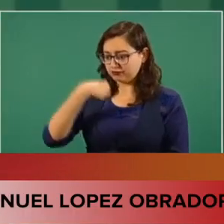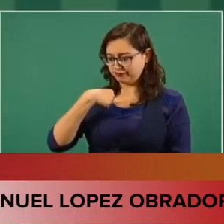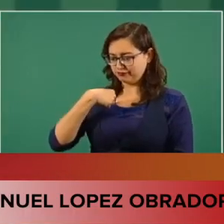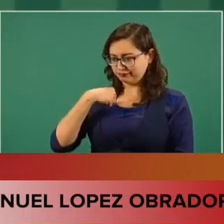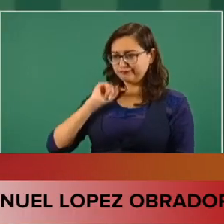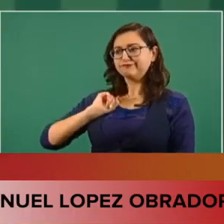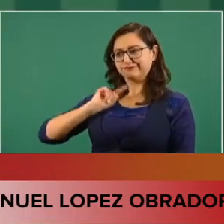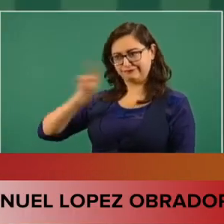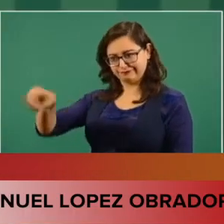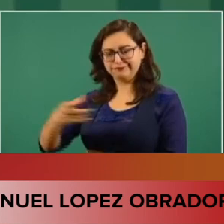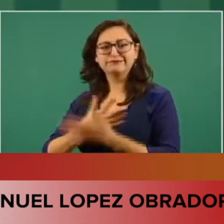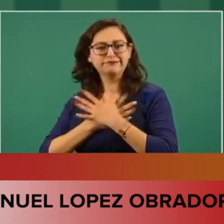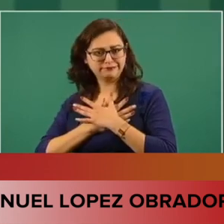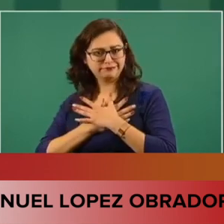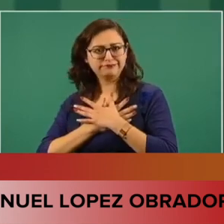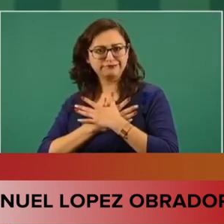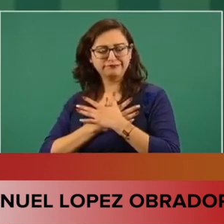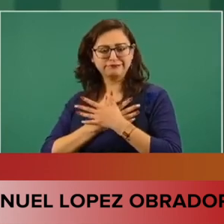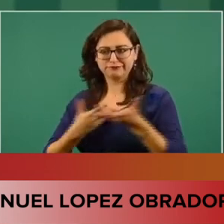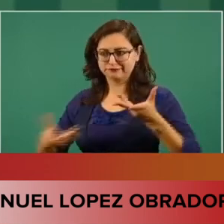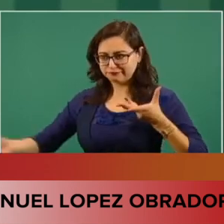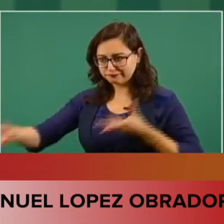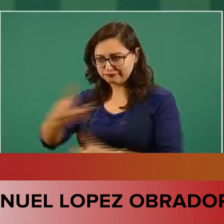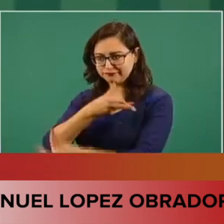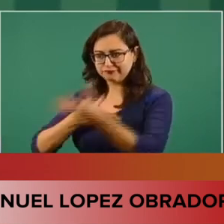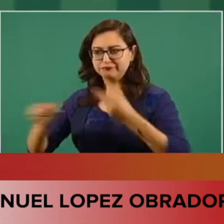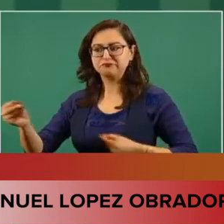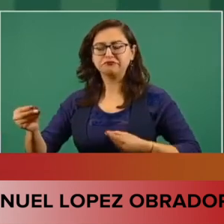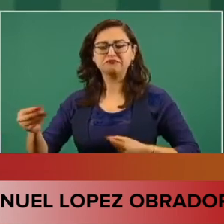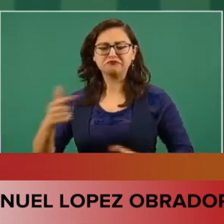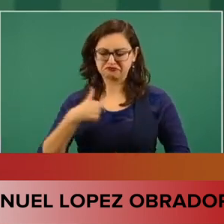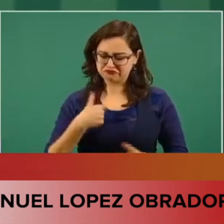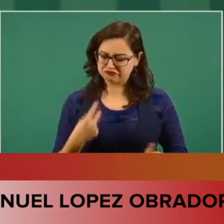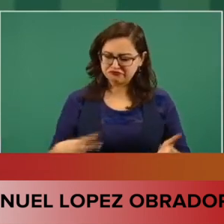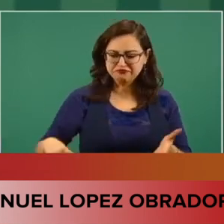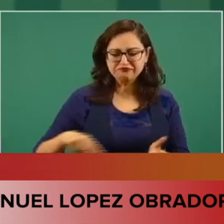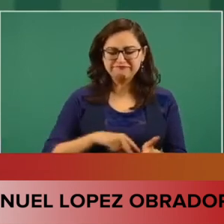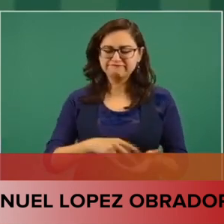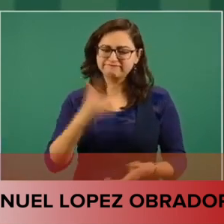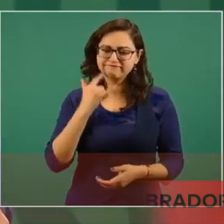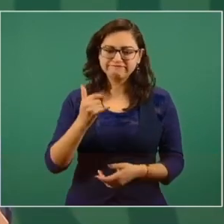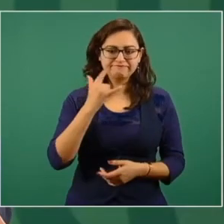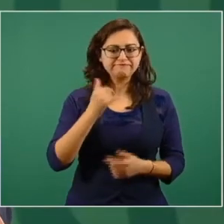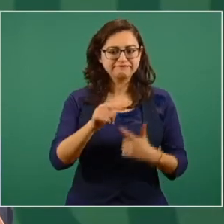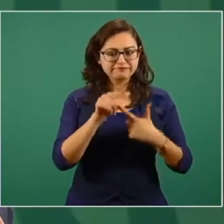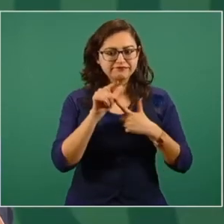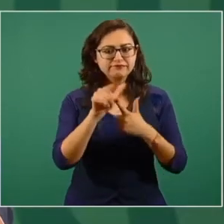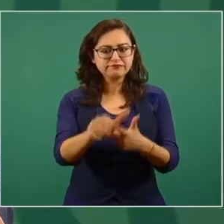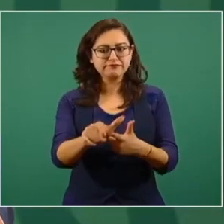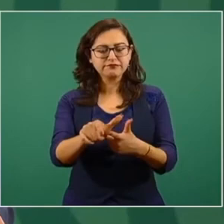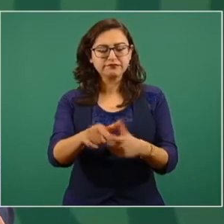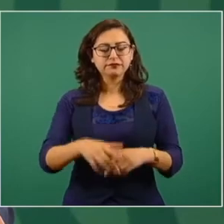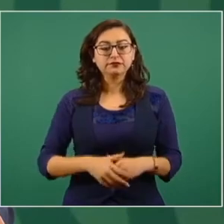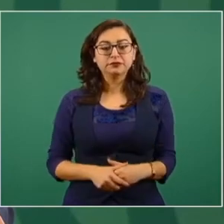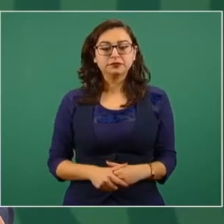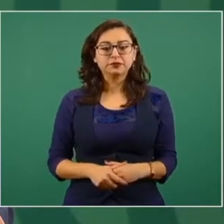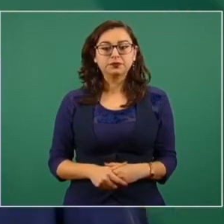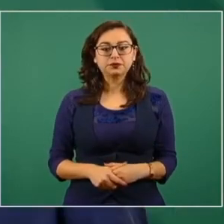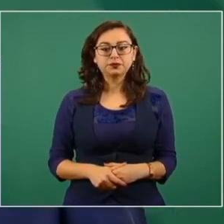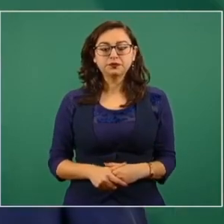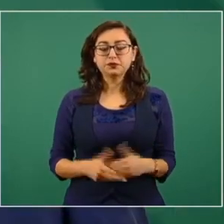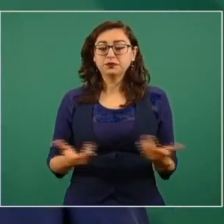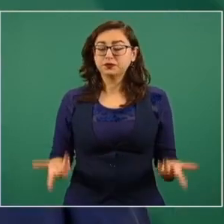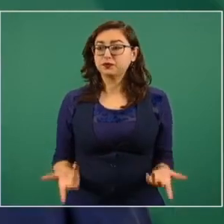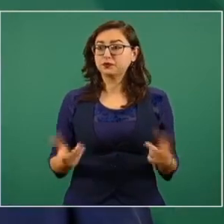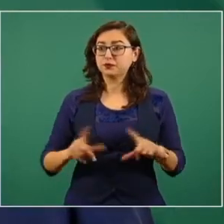Estamos de nuevo de pie y en lucha. Vamos a continuar con la transformación,